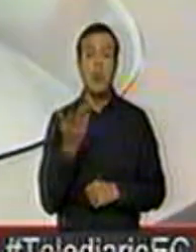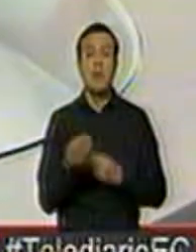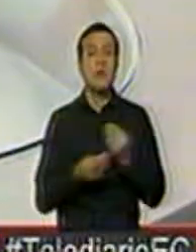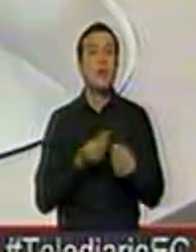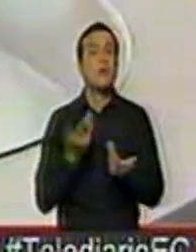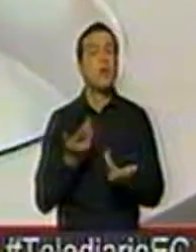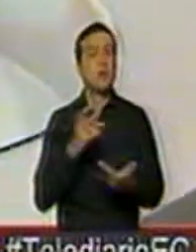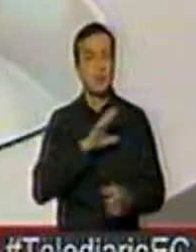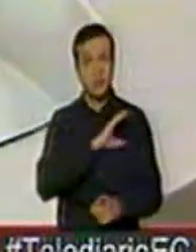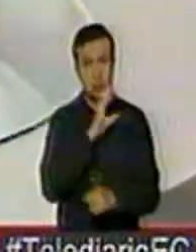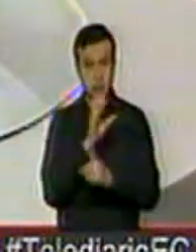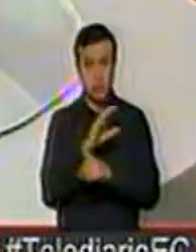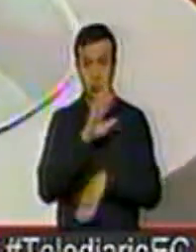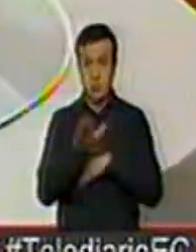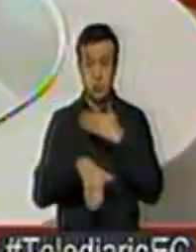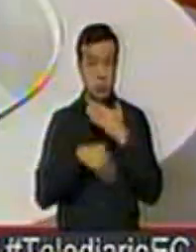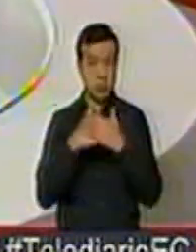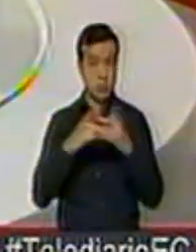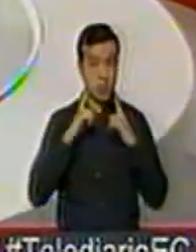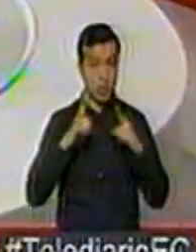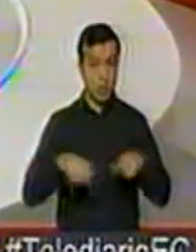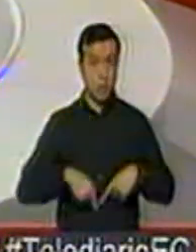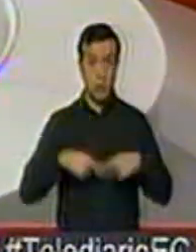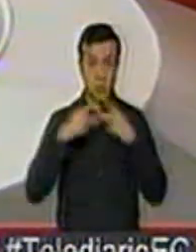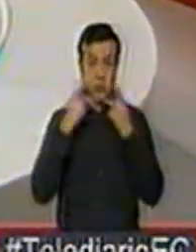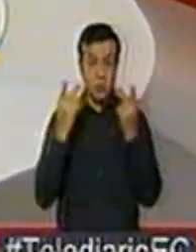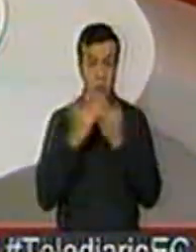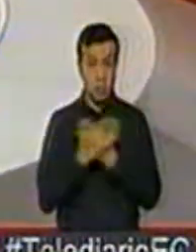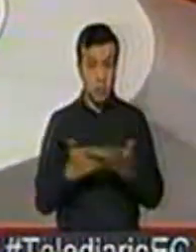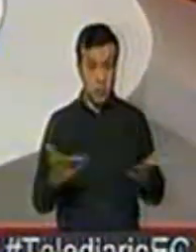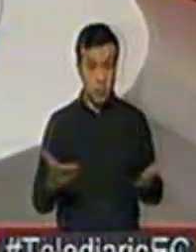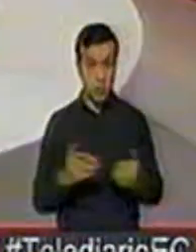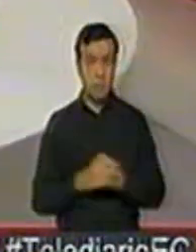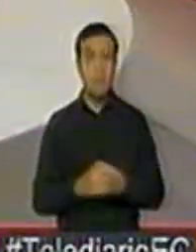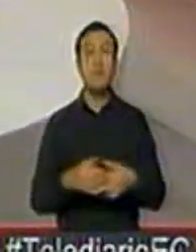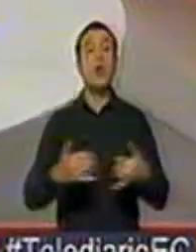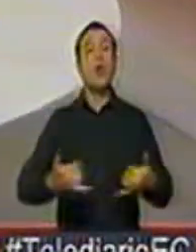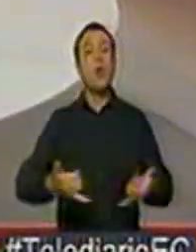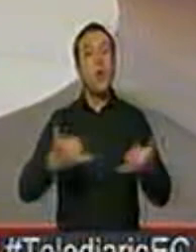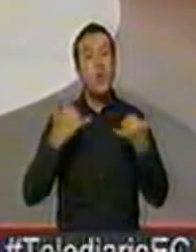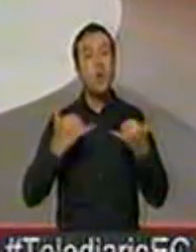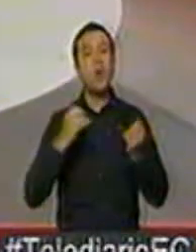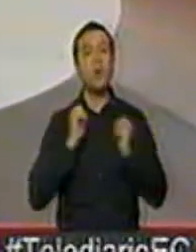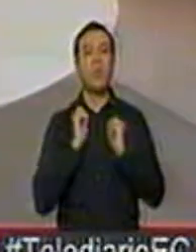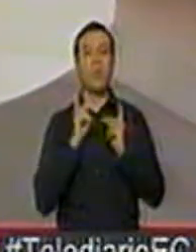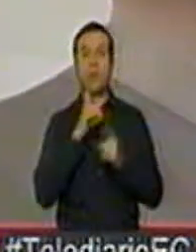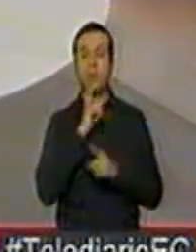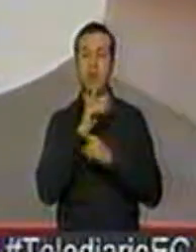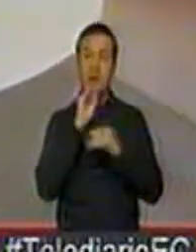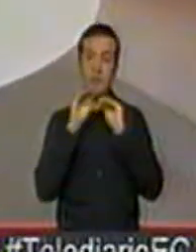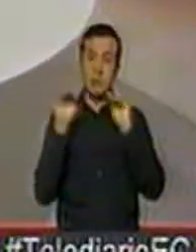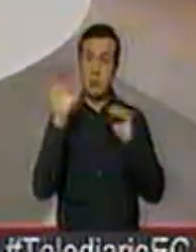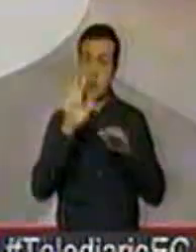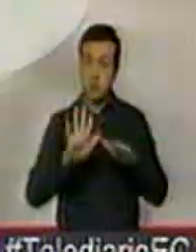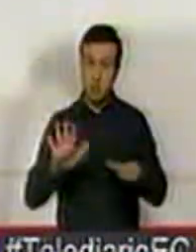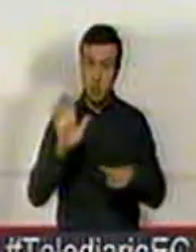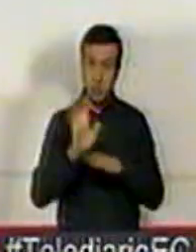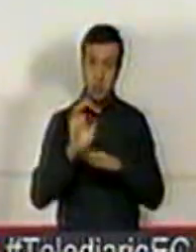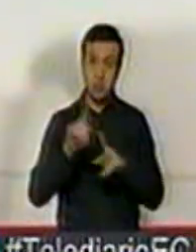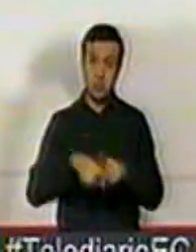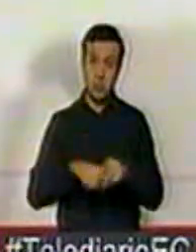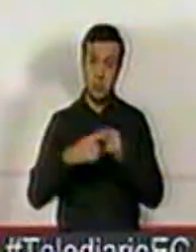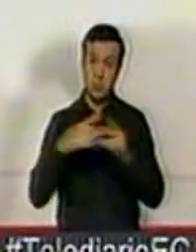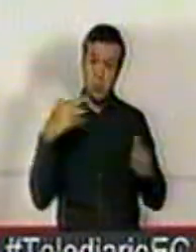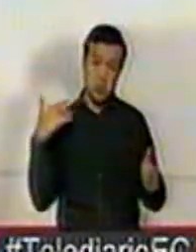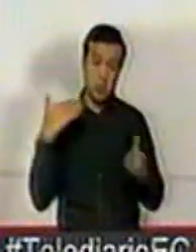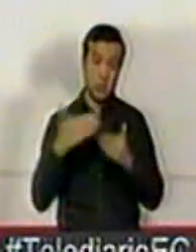Una crítica a todo el sistema de salud pública. Bueno, es que esta es la oportunidad para decirle al Ecuador si ha venido funcionando